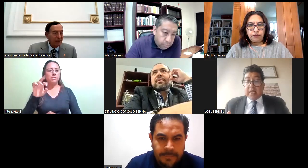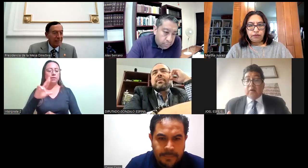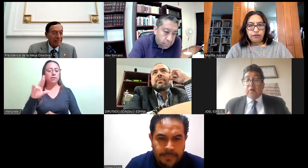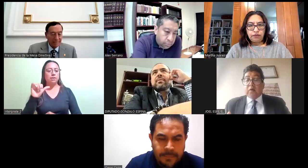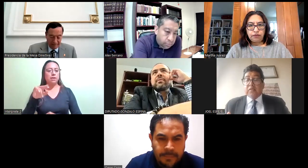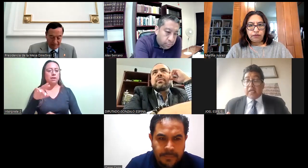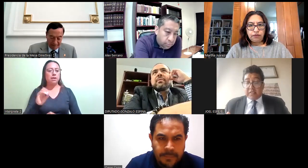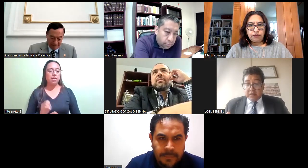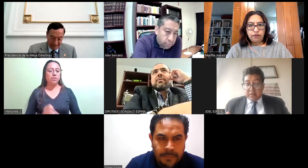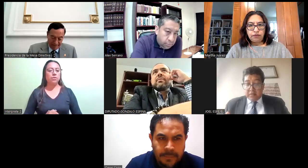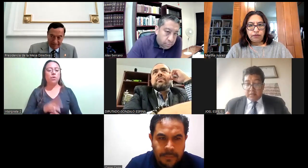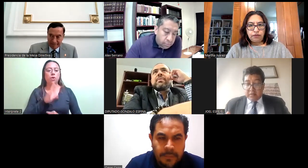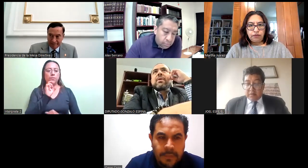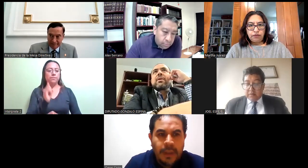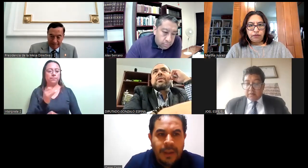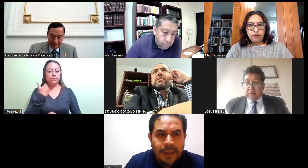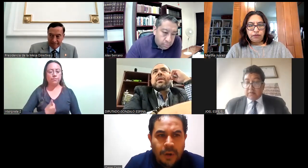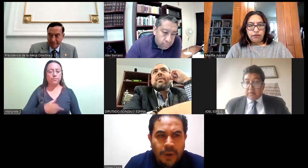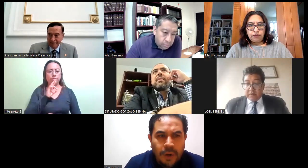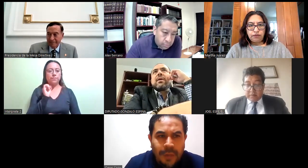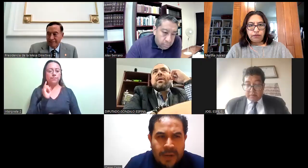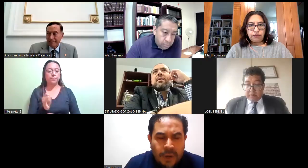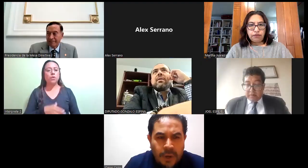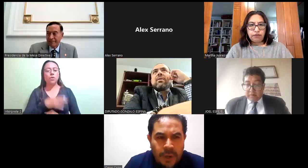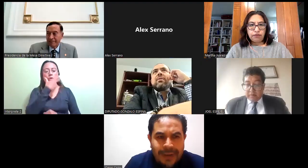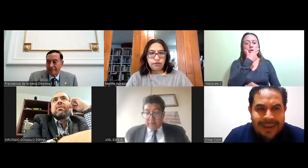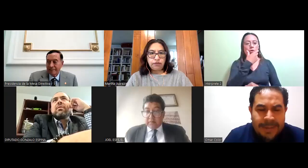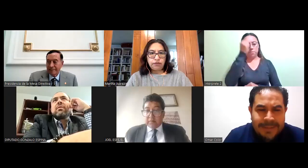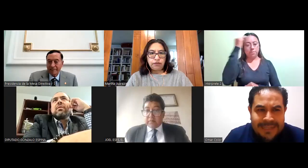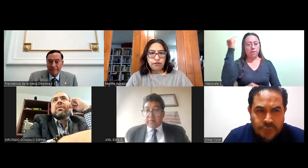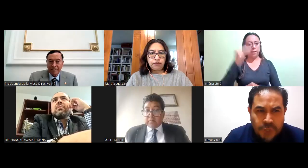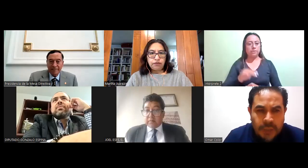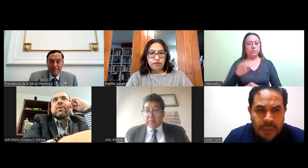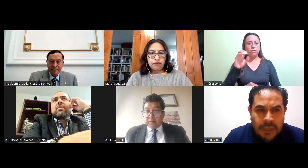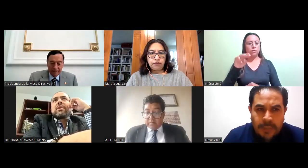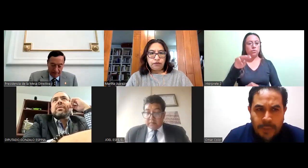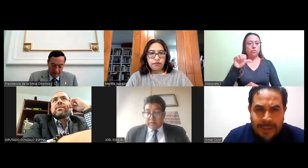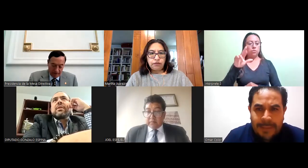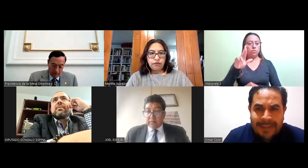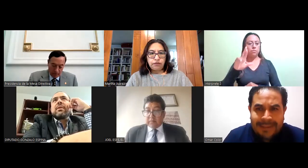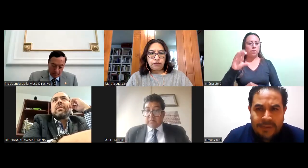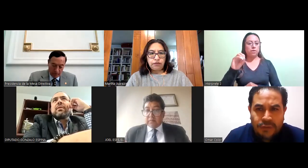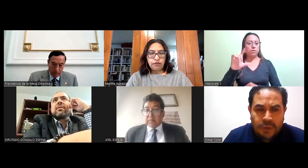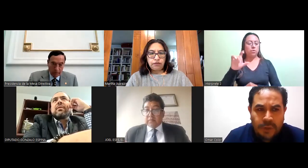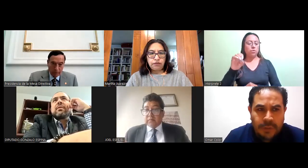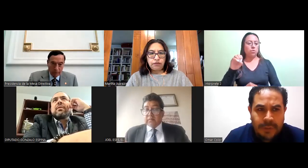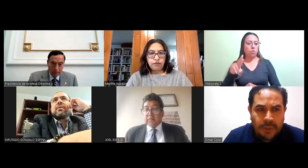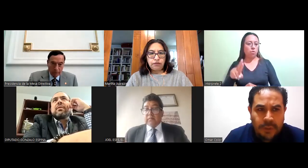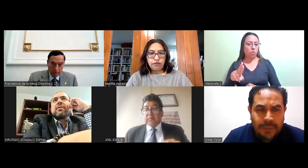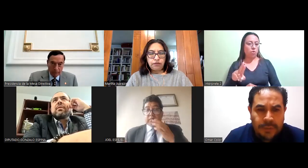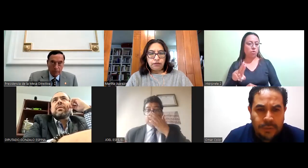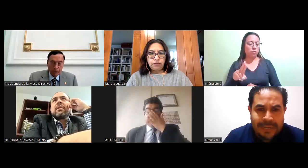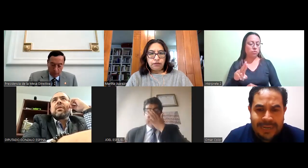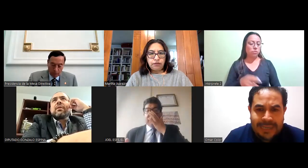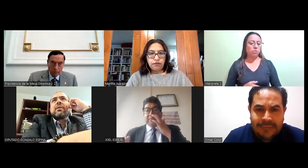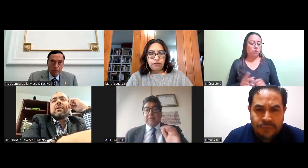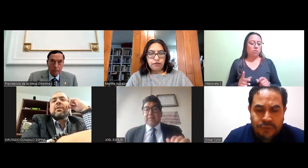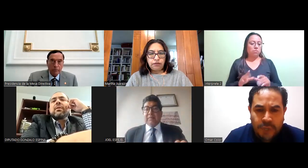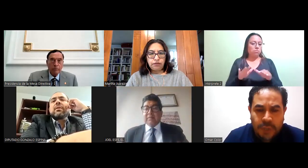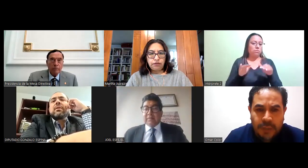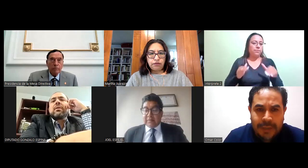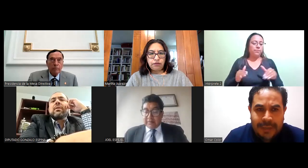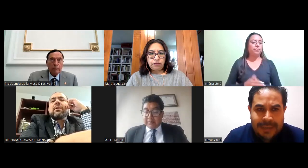Maestro Omar Color Rosas. Omar Color, en abstención. Muy brevemente razono mi voto en virtud de